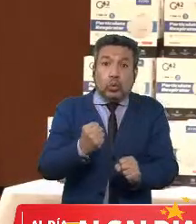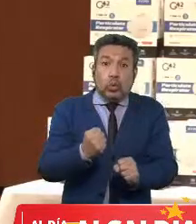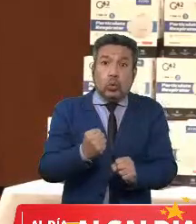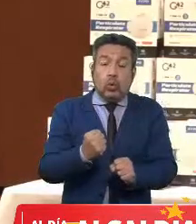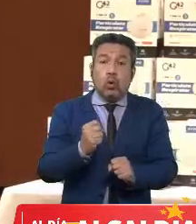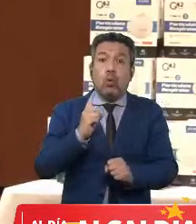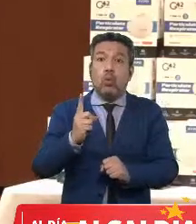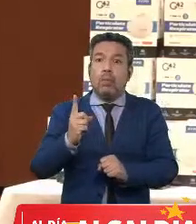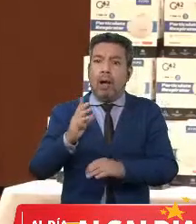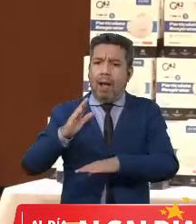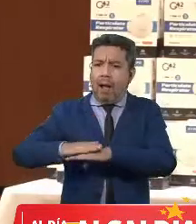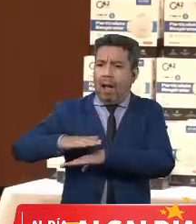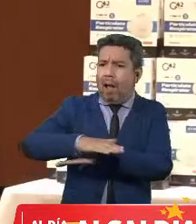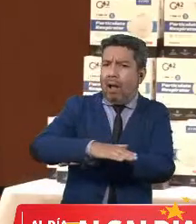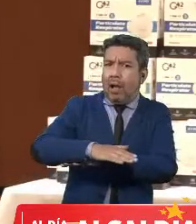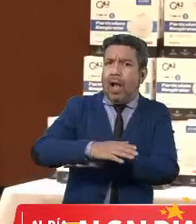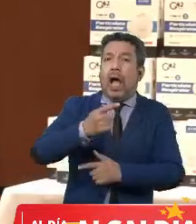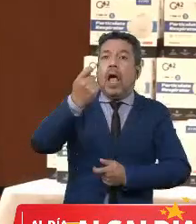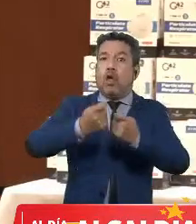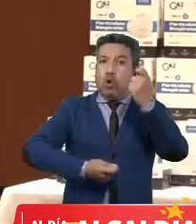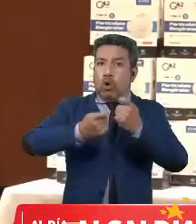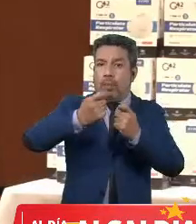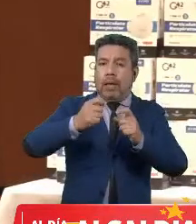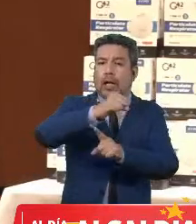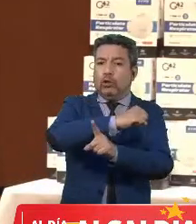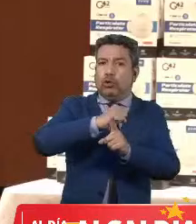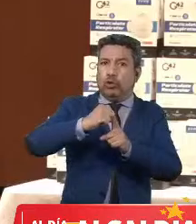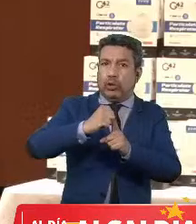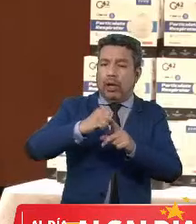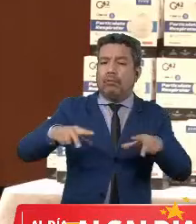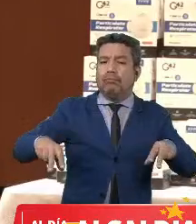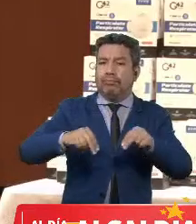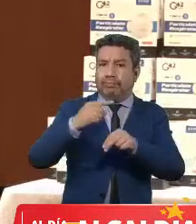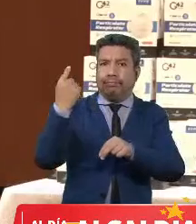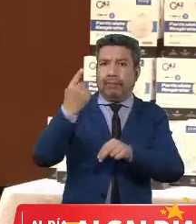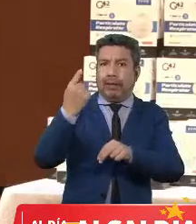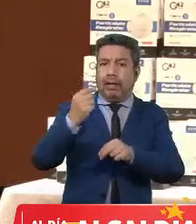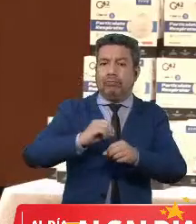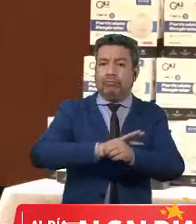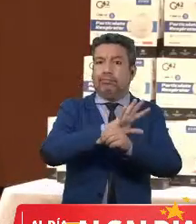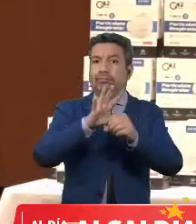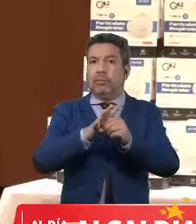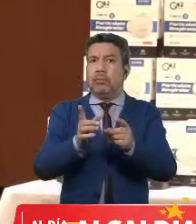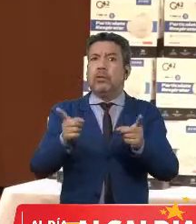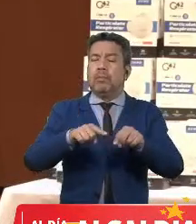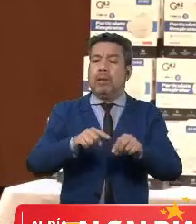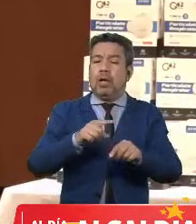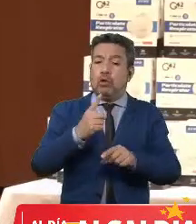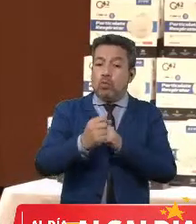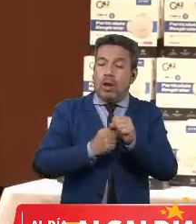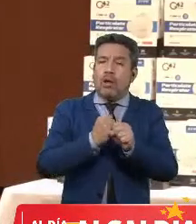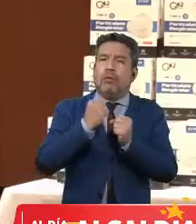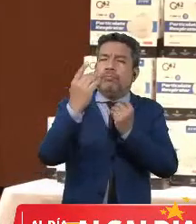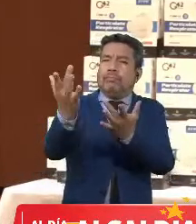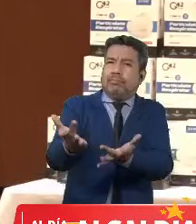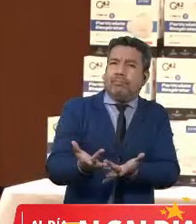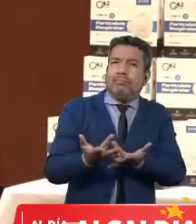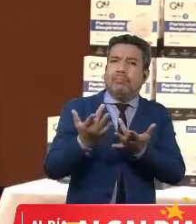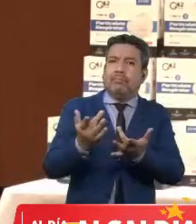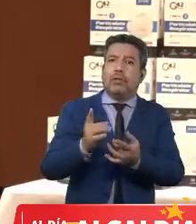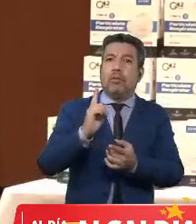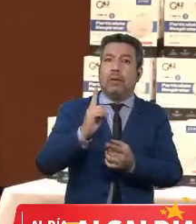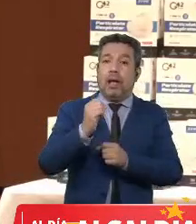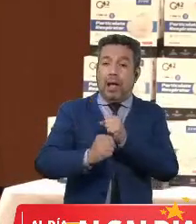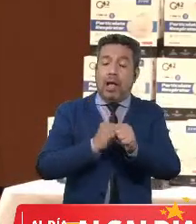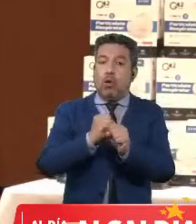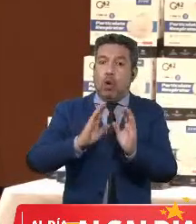las consecuencias económicas y sociales y de salud de la pandemia, pero también es un año esperanzador porque es el año de la